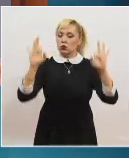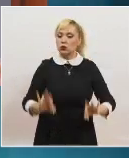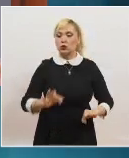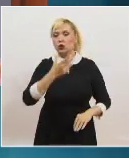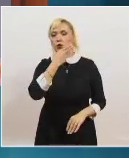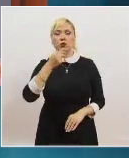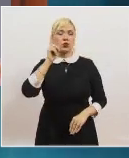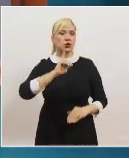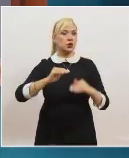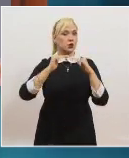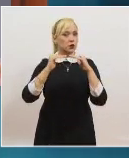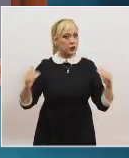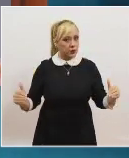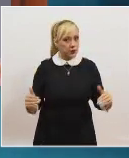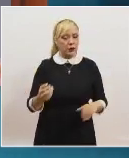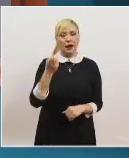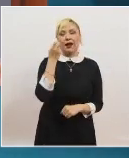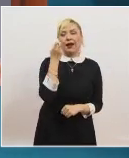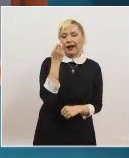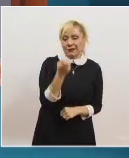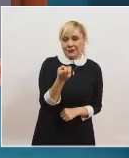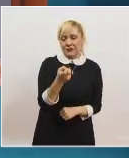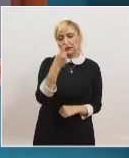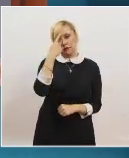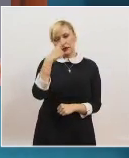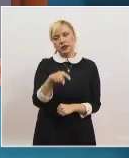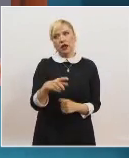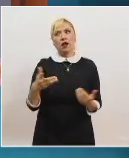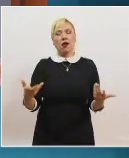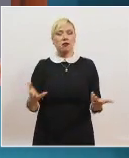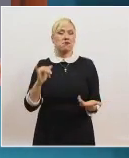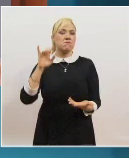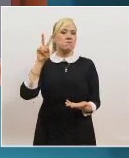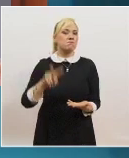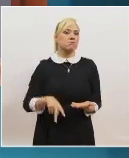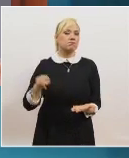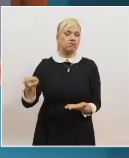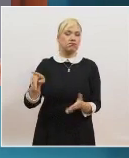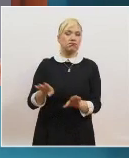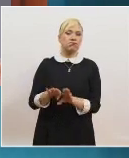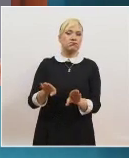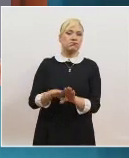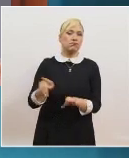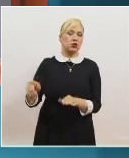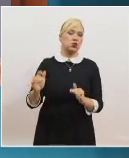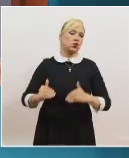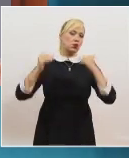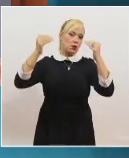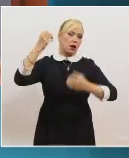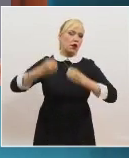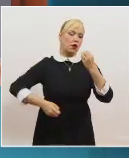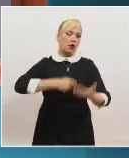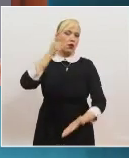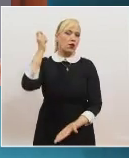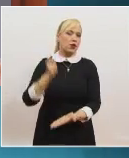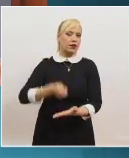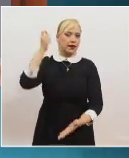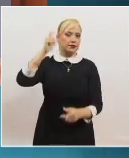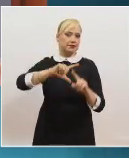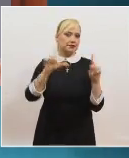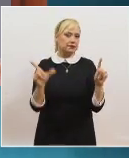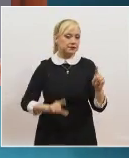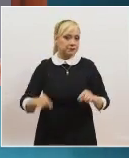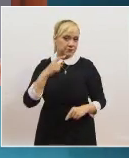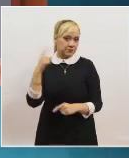género. Este mismo criterio, de alguna manera, lo ha sostenido la Suprema Corte de Justicia de la